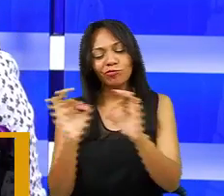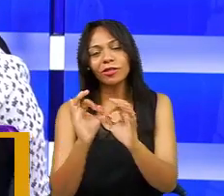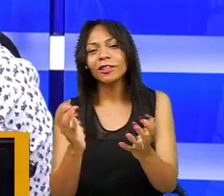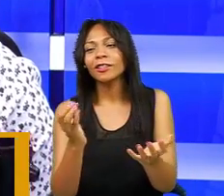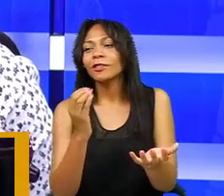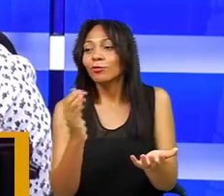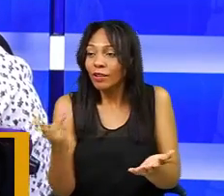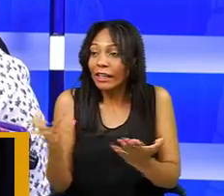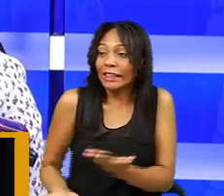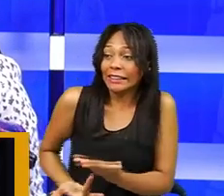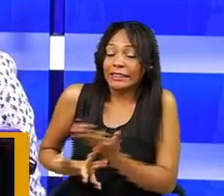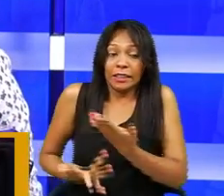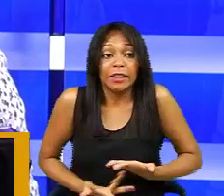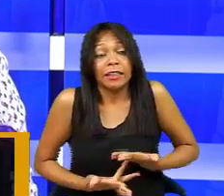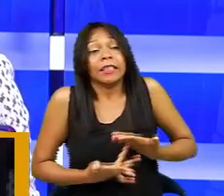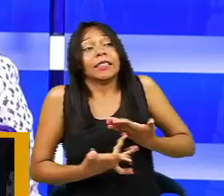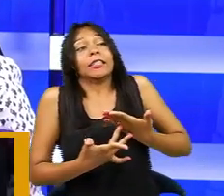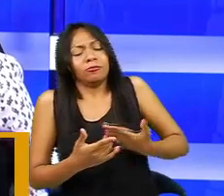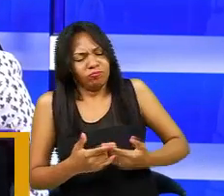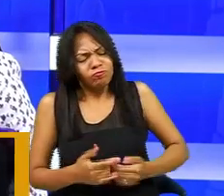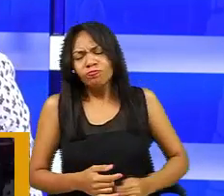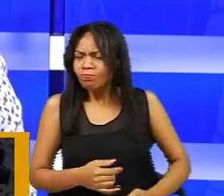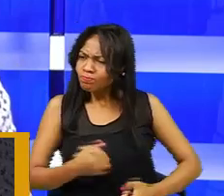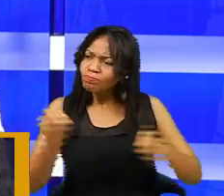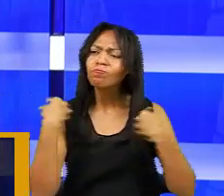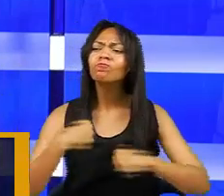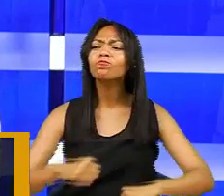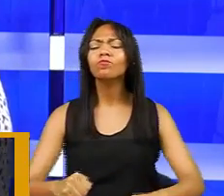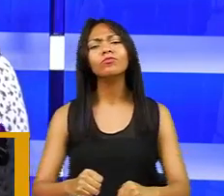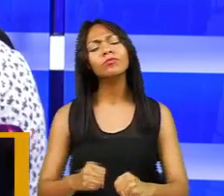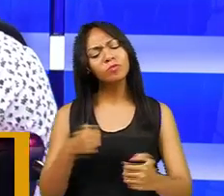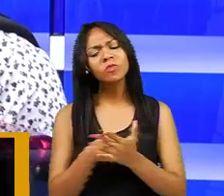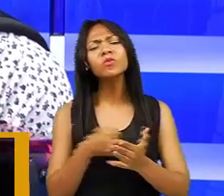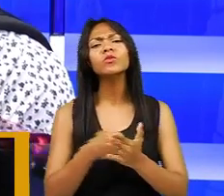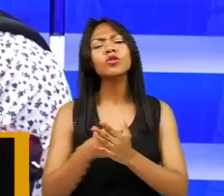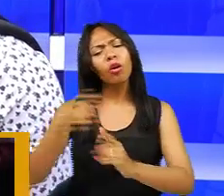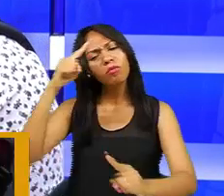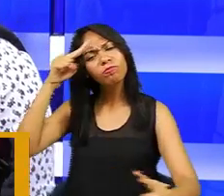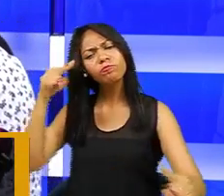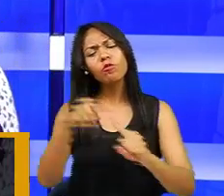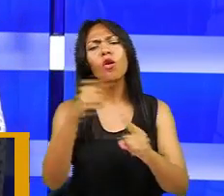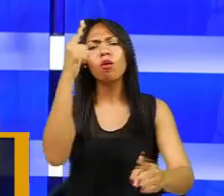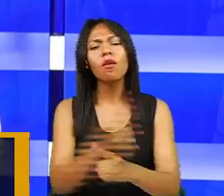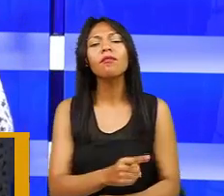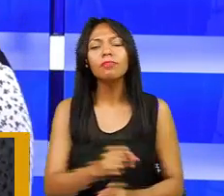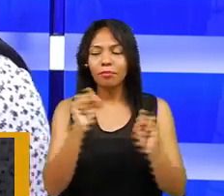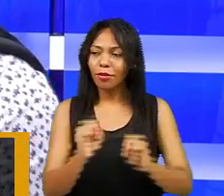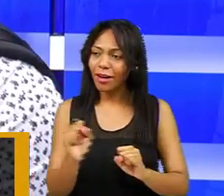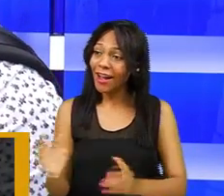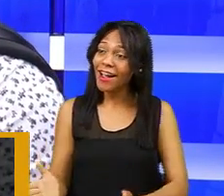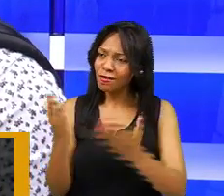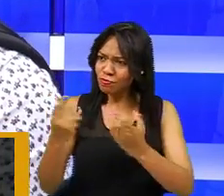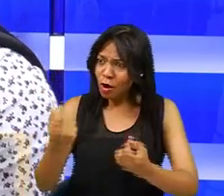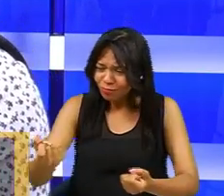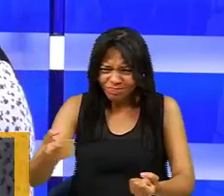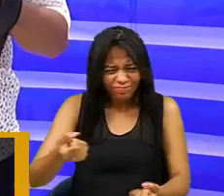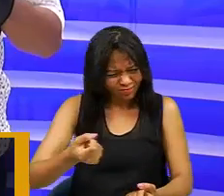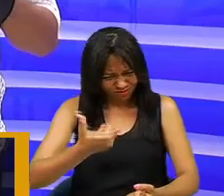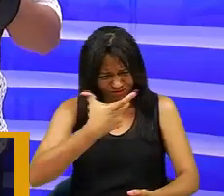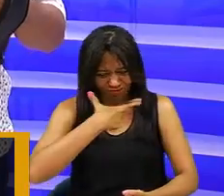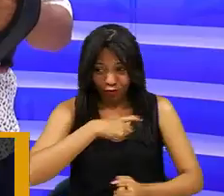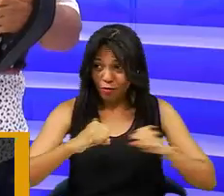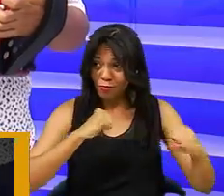que se motiven, que den un paso adelante, que siempre luchen por sus sueños y que con disciplina y esfuerzo siempre se llegará a la meta. Jairo, muchas